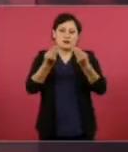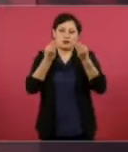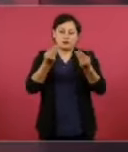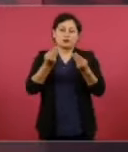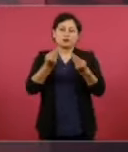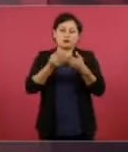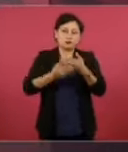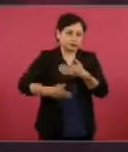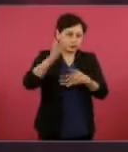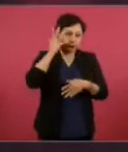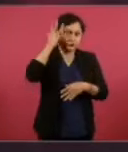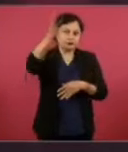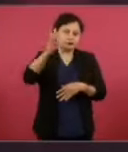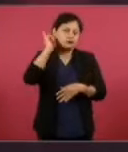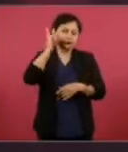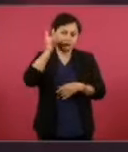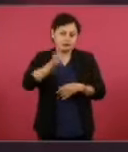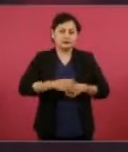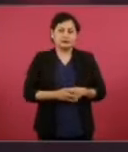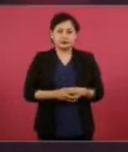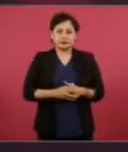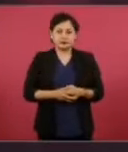Así como dije, al carajo con